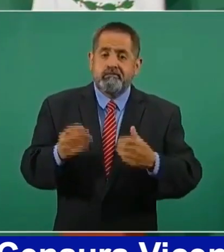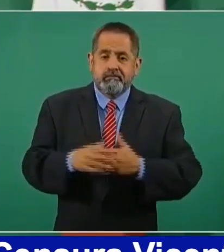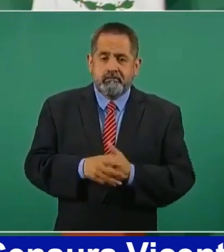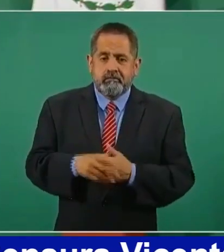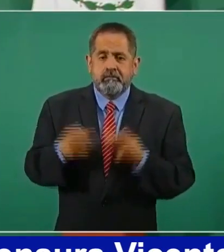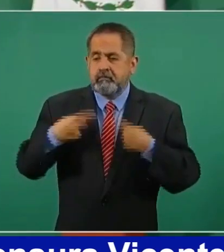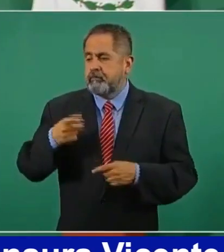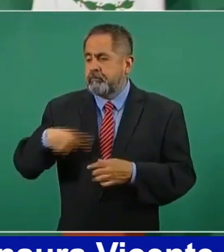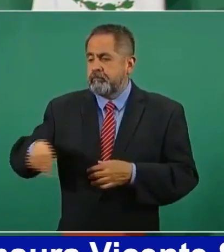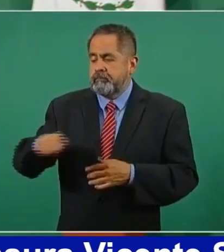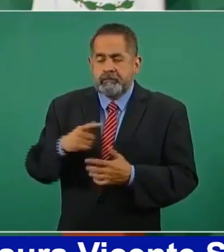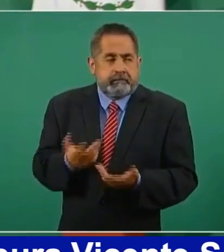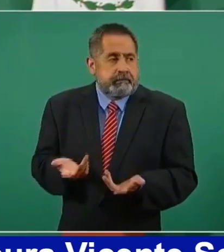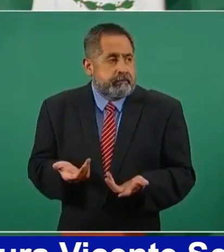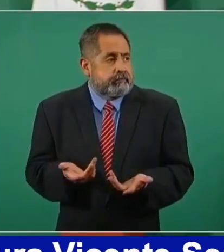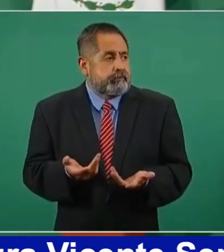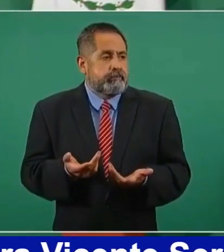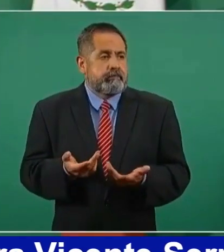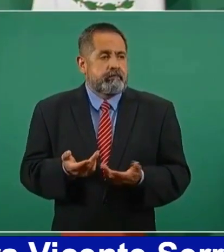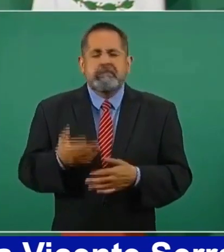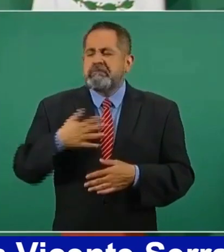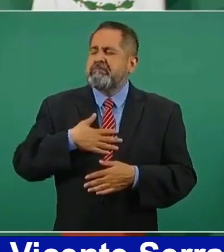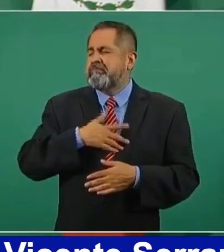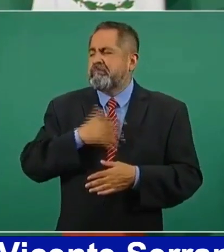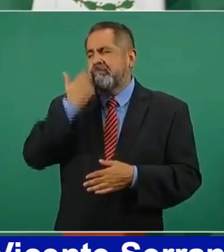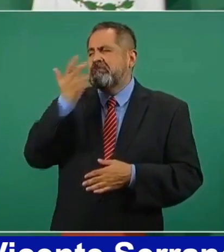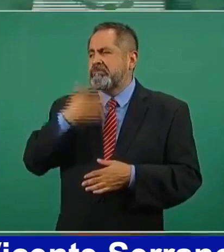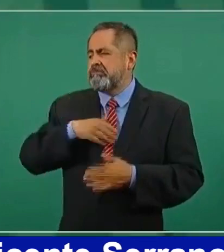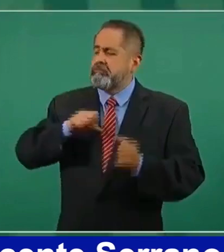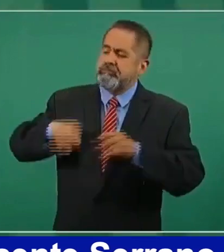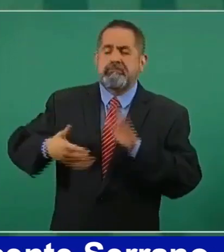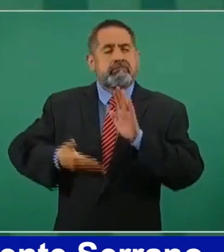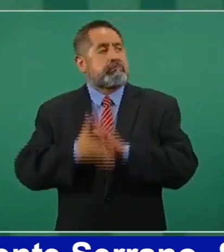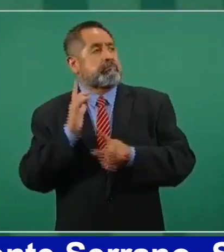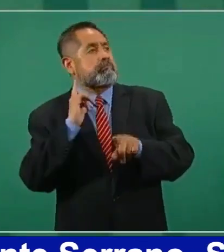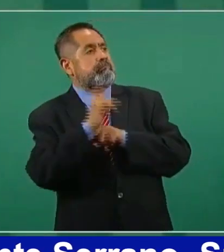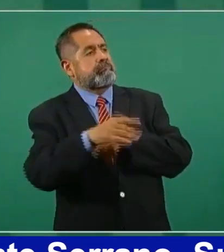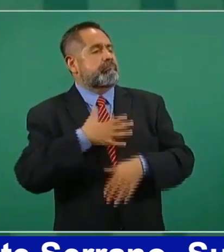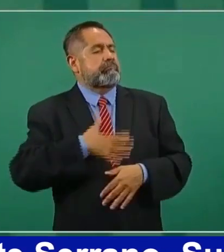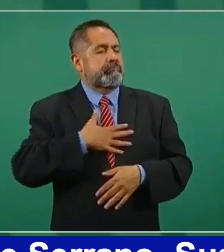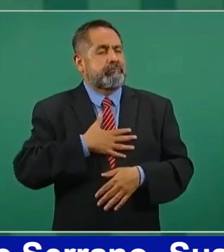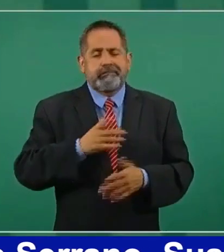Entonces la gente no emigra solo por gusto, lo hace por